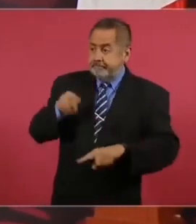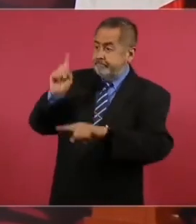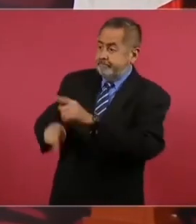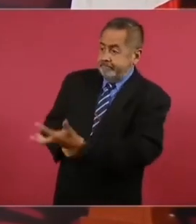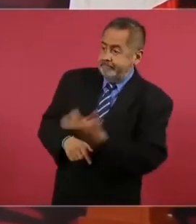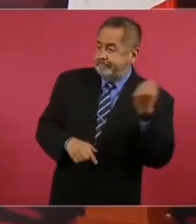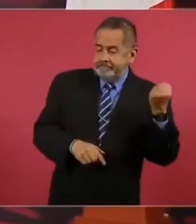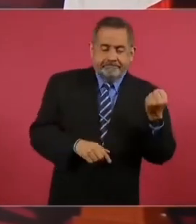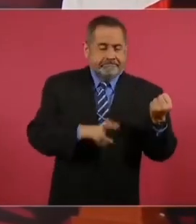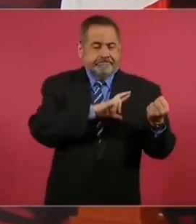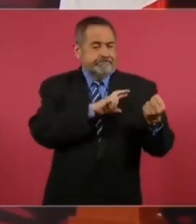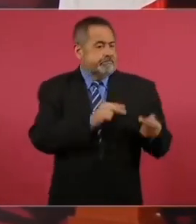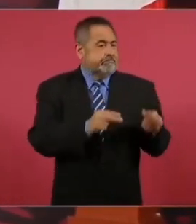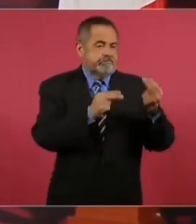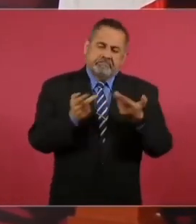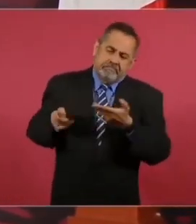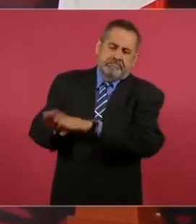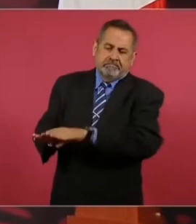los